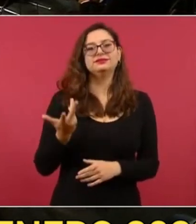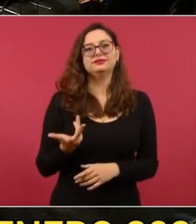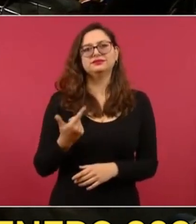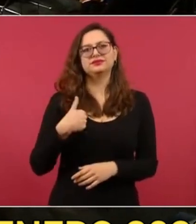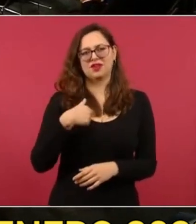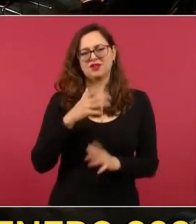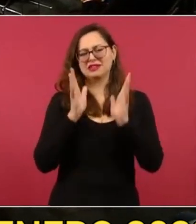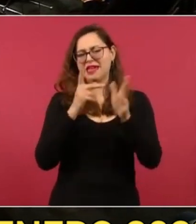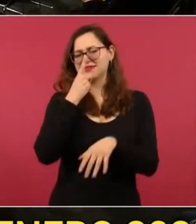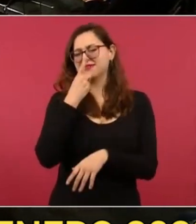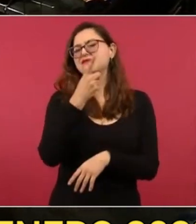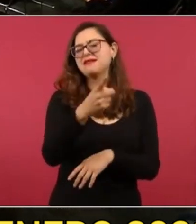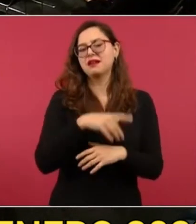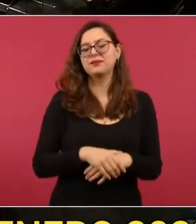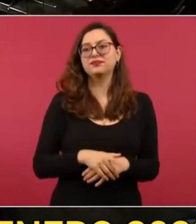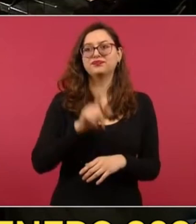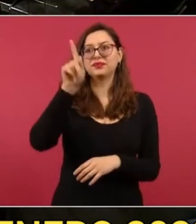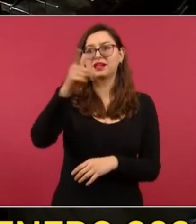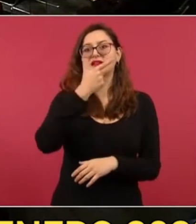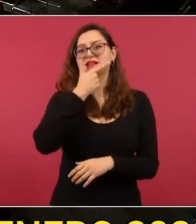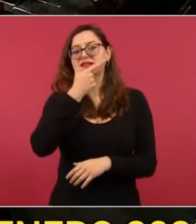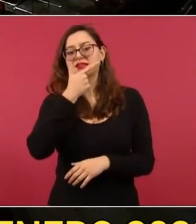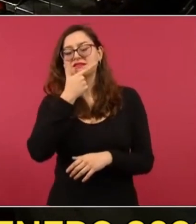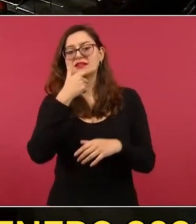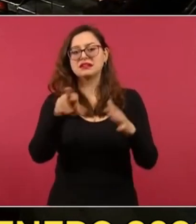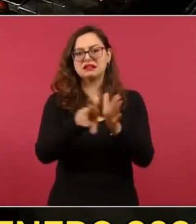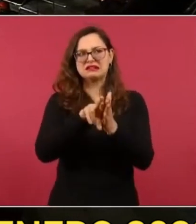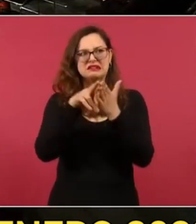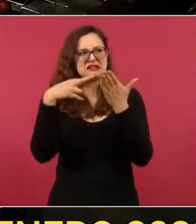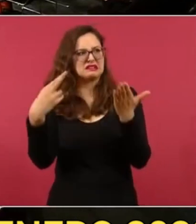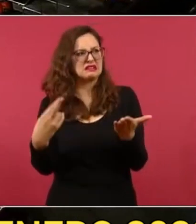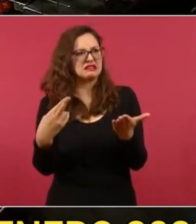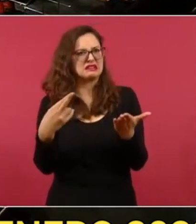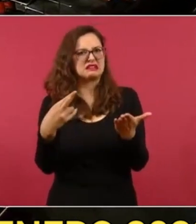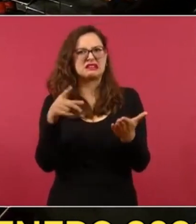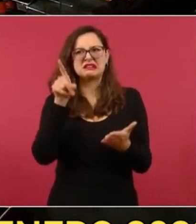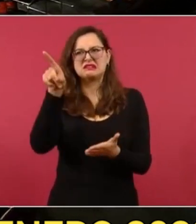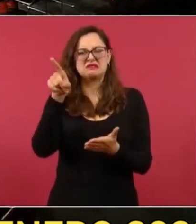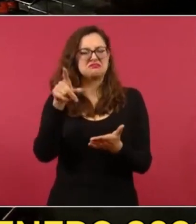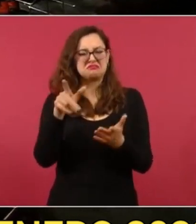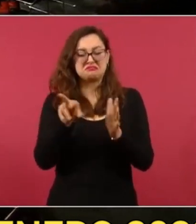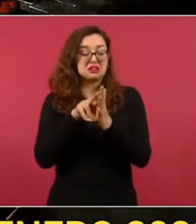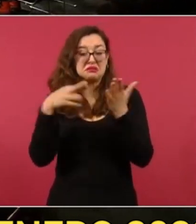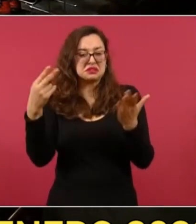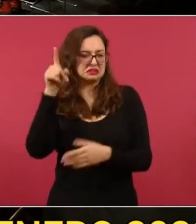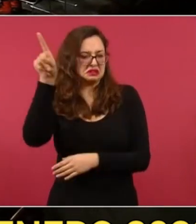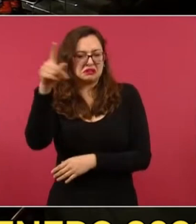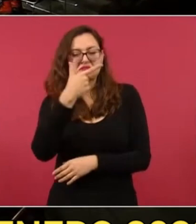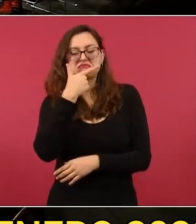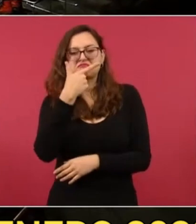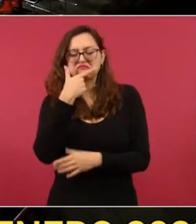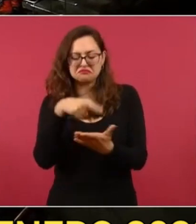con usted, una revista británica, Index on Censorship, lo